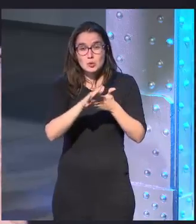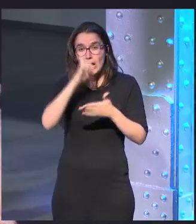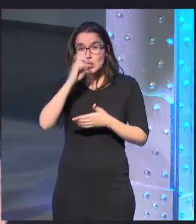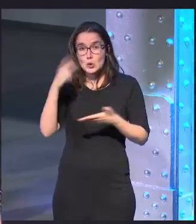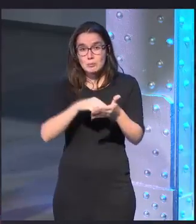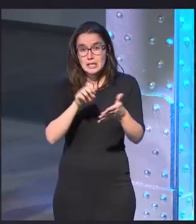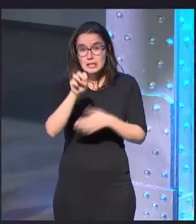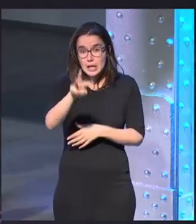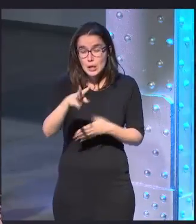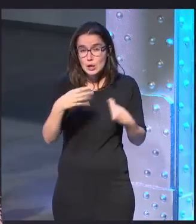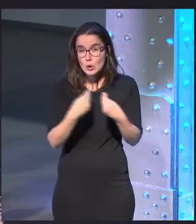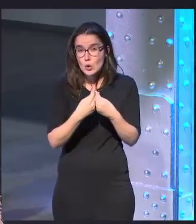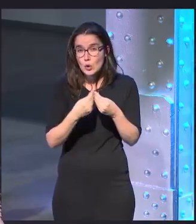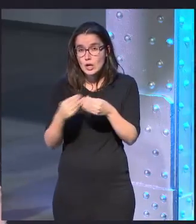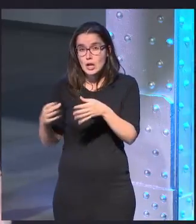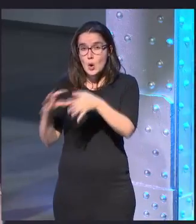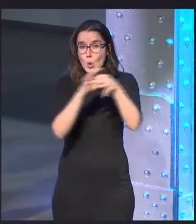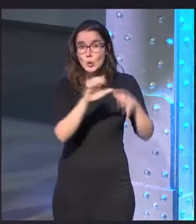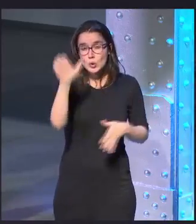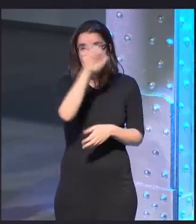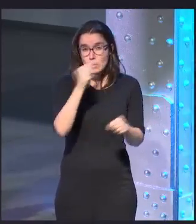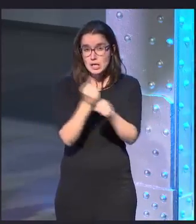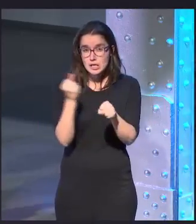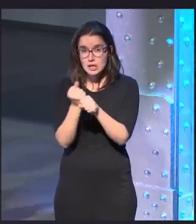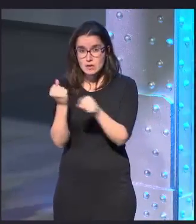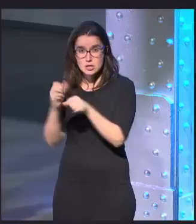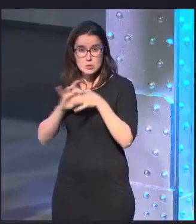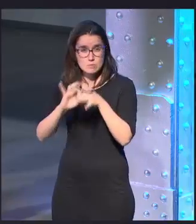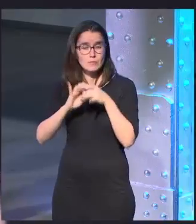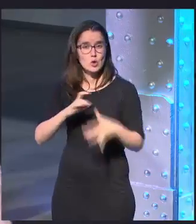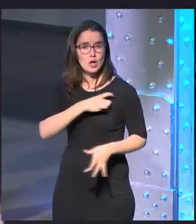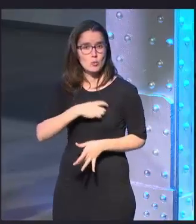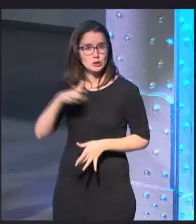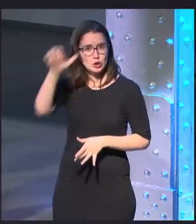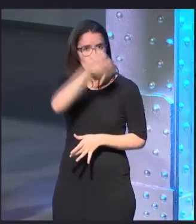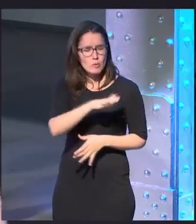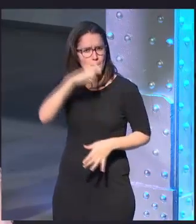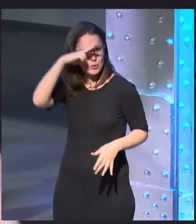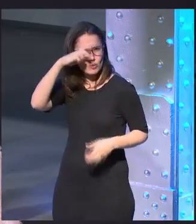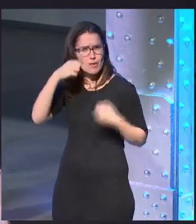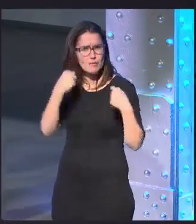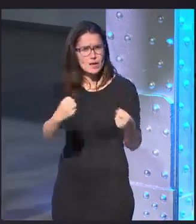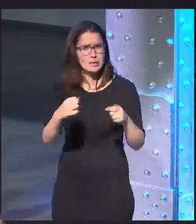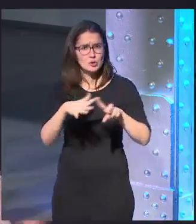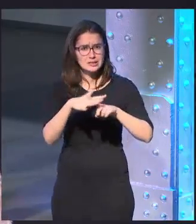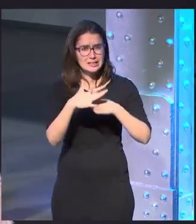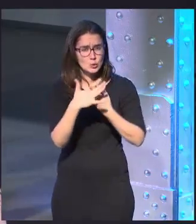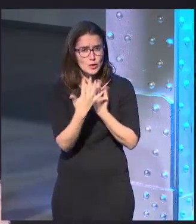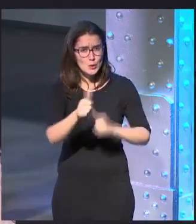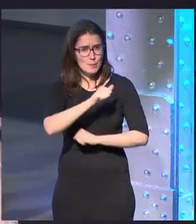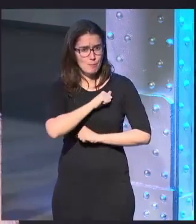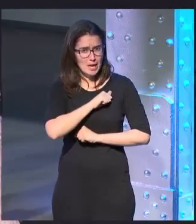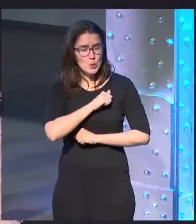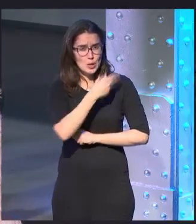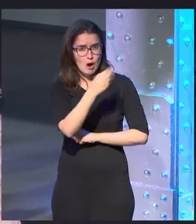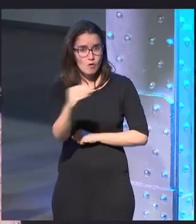también con la Unión Europea, trabajando muy estrechamente con la Comisión Europea, muy preocupada por la situación del desempleo entre